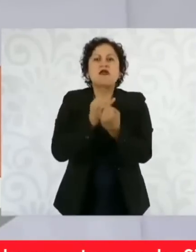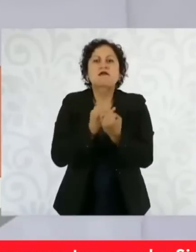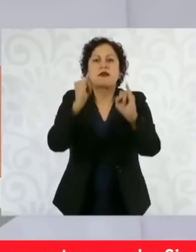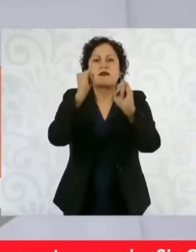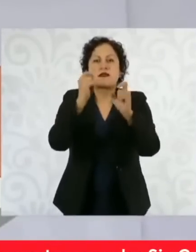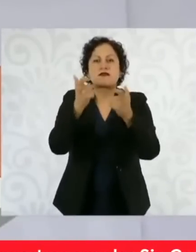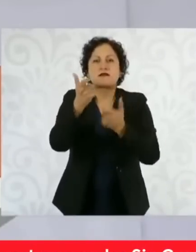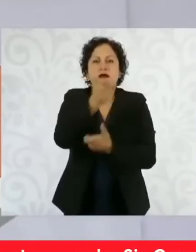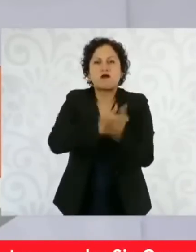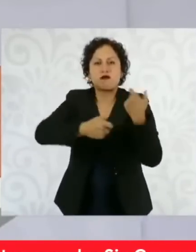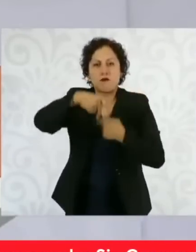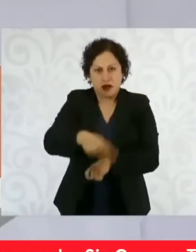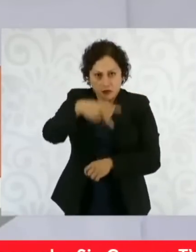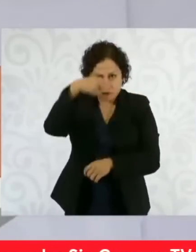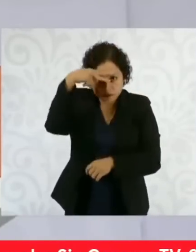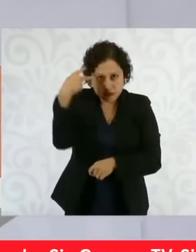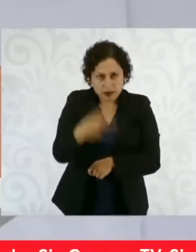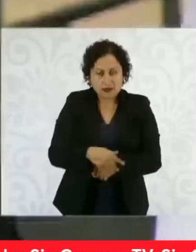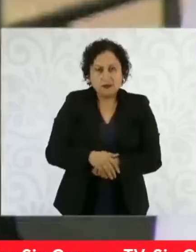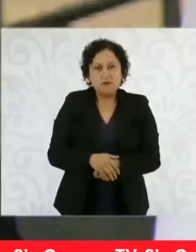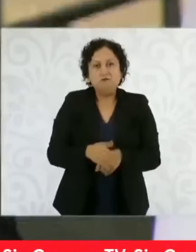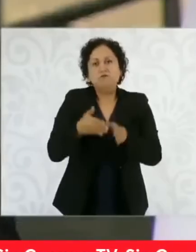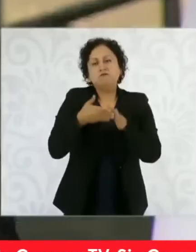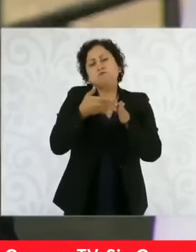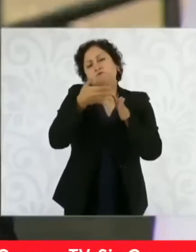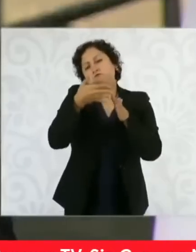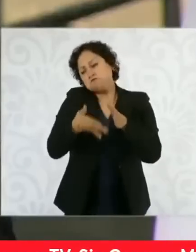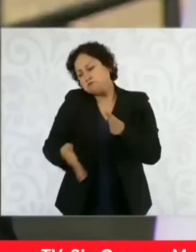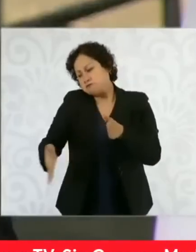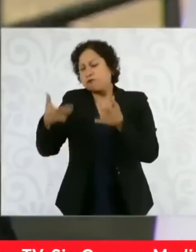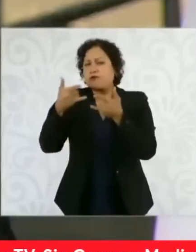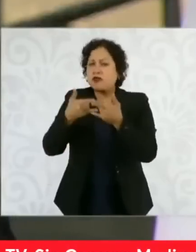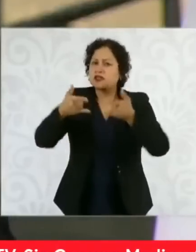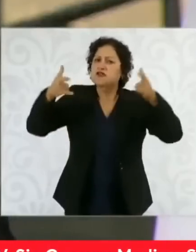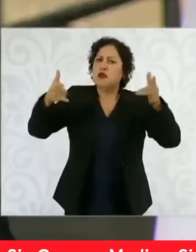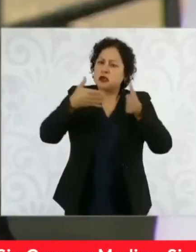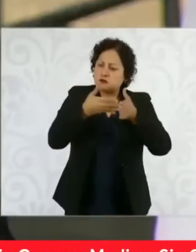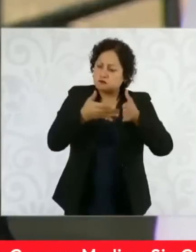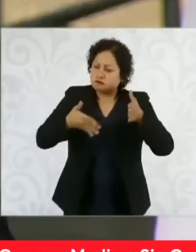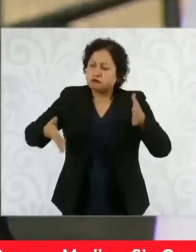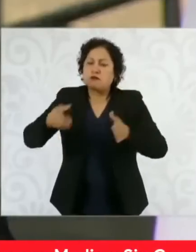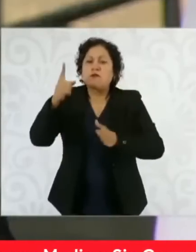de México. La historia siguió su camino. Entre